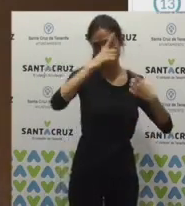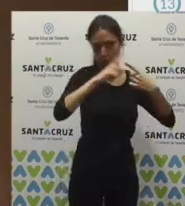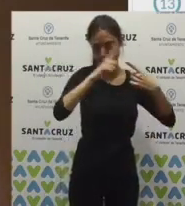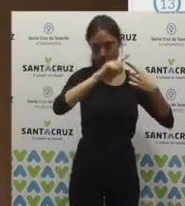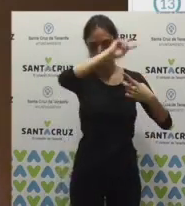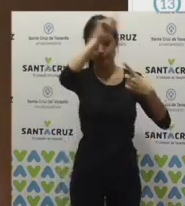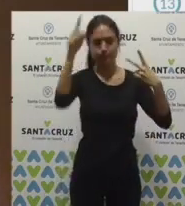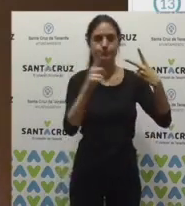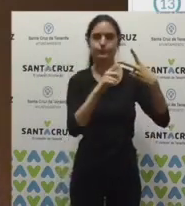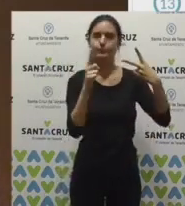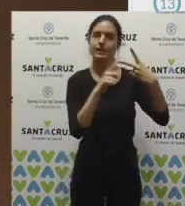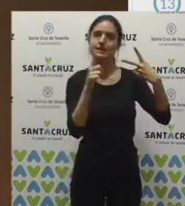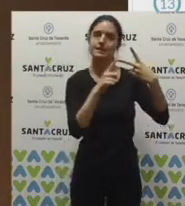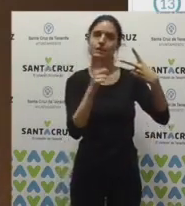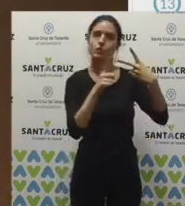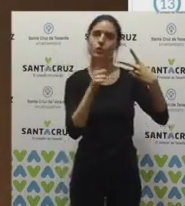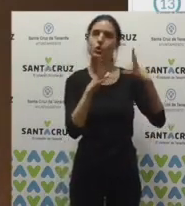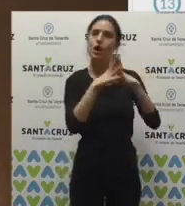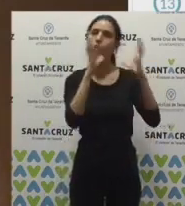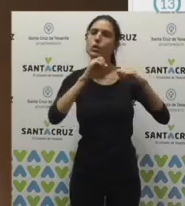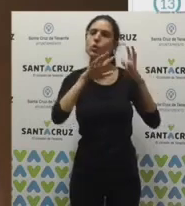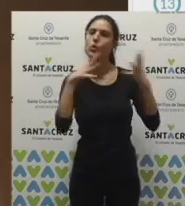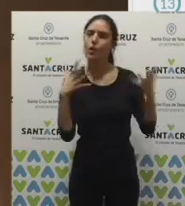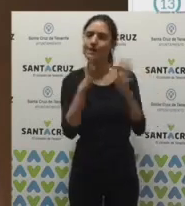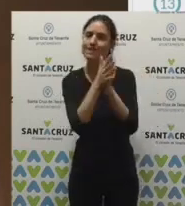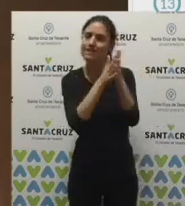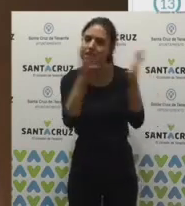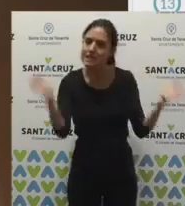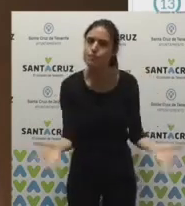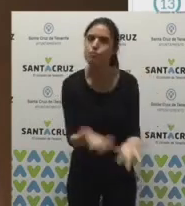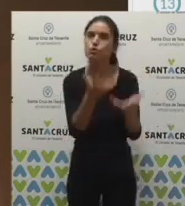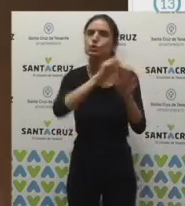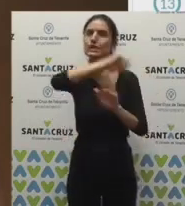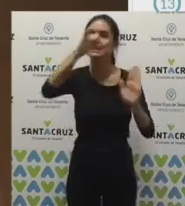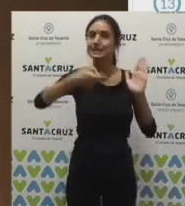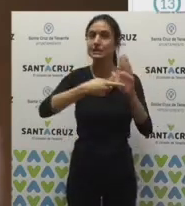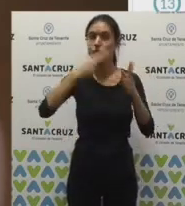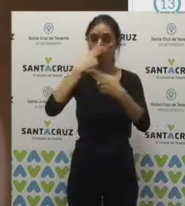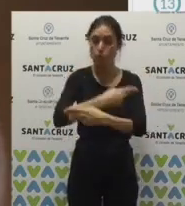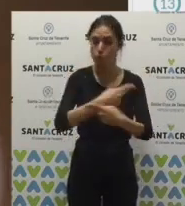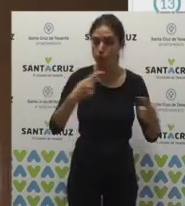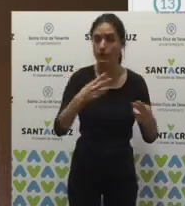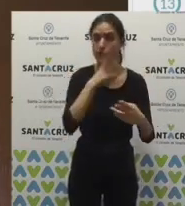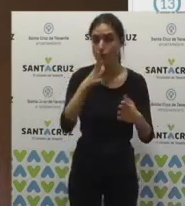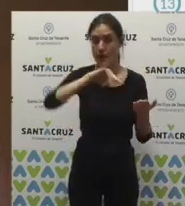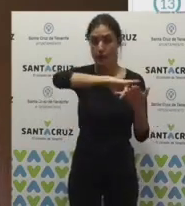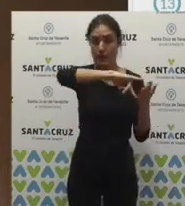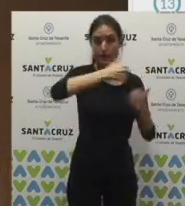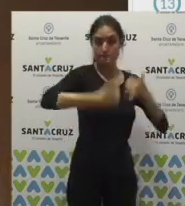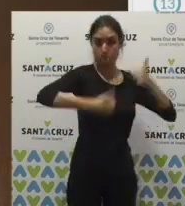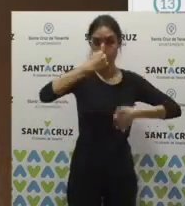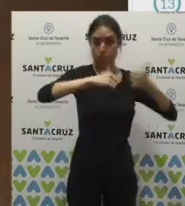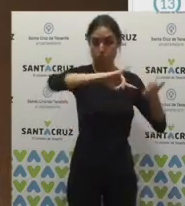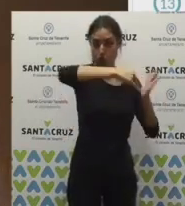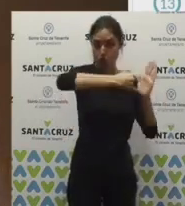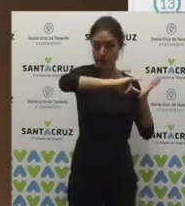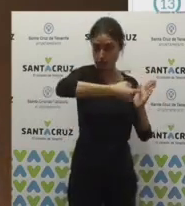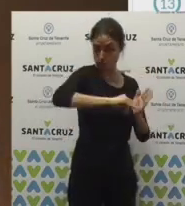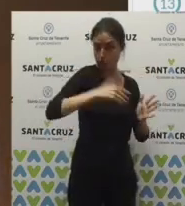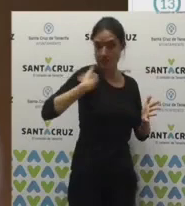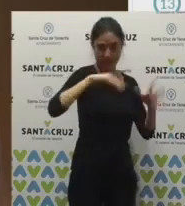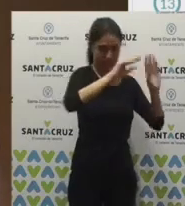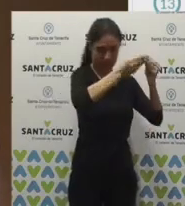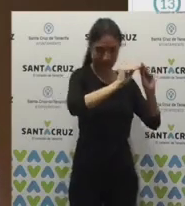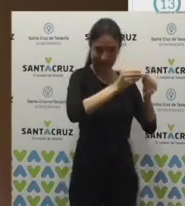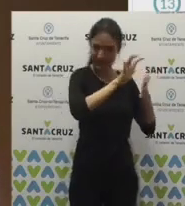segundo impulso el segundo acuerdo sería del impulso de la licitación pública aprovechando los proyectos que ya están redactados generar una